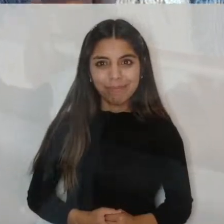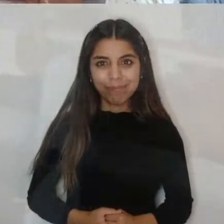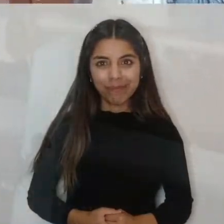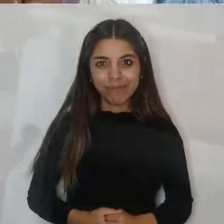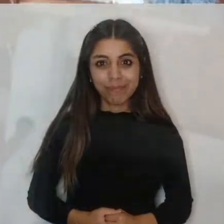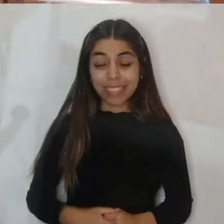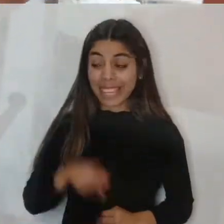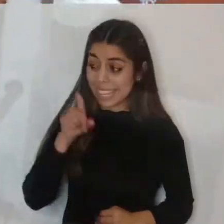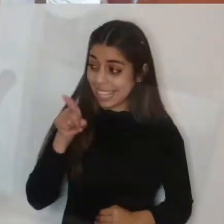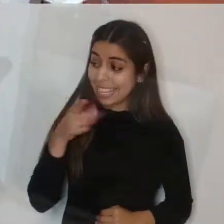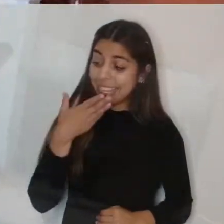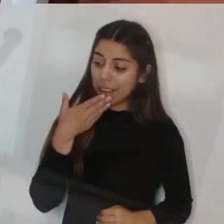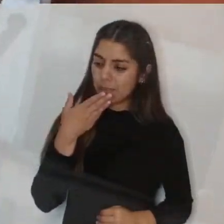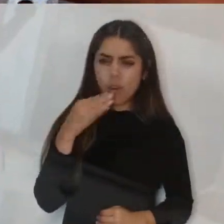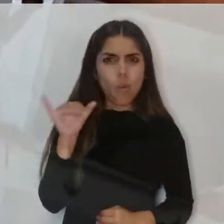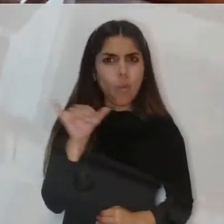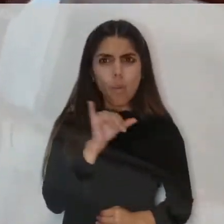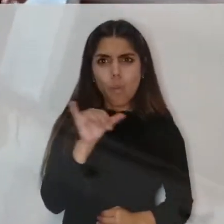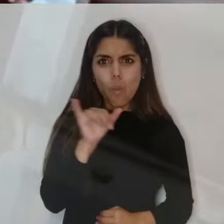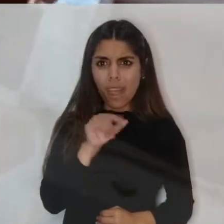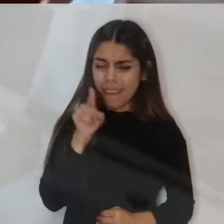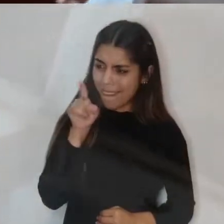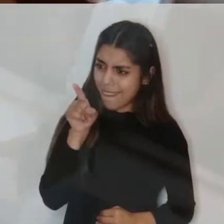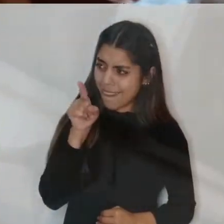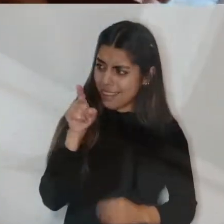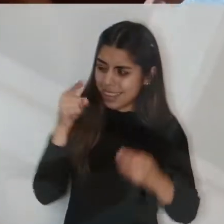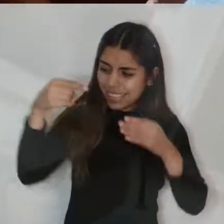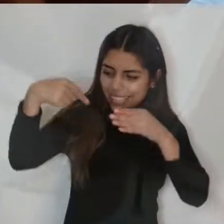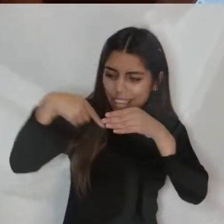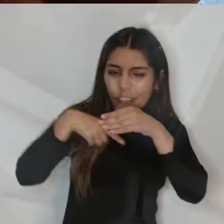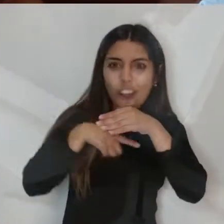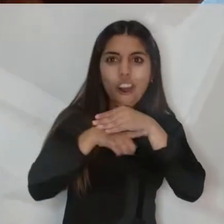Y este es igual, pues todas estas se esconden